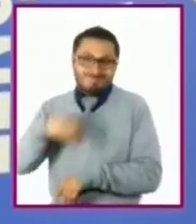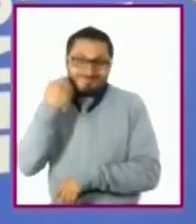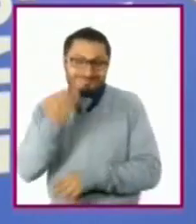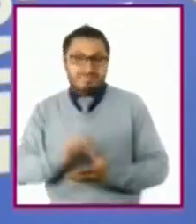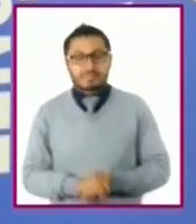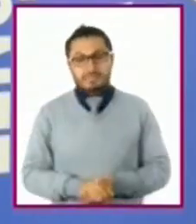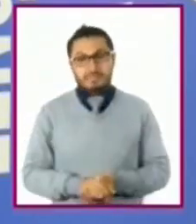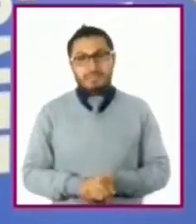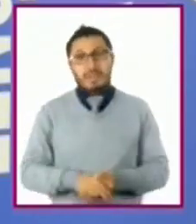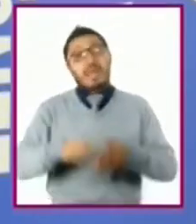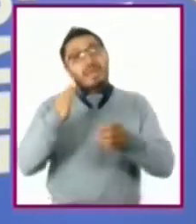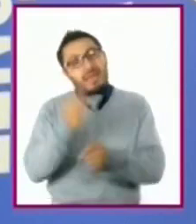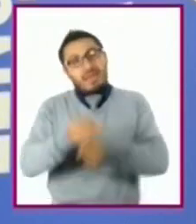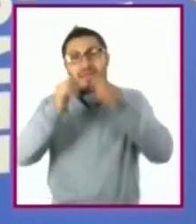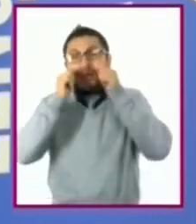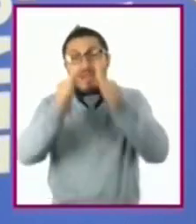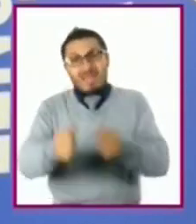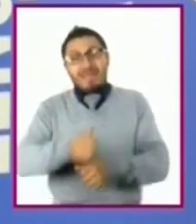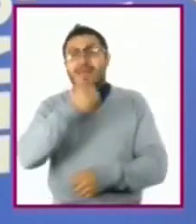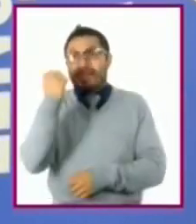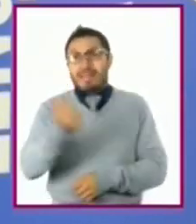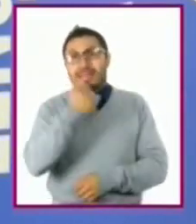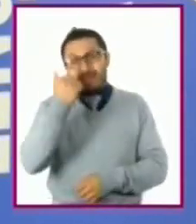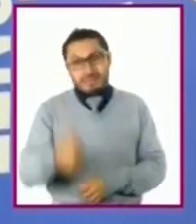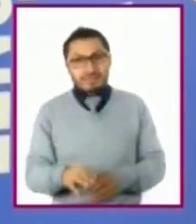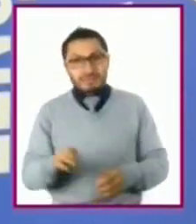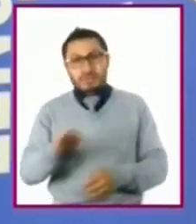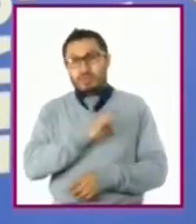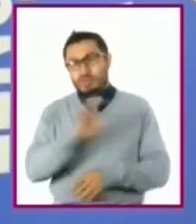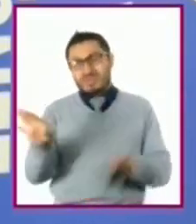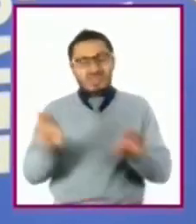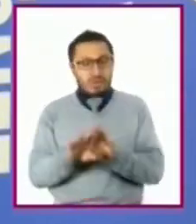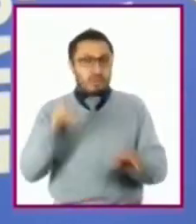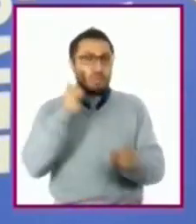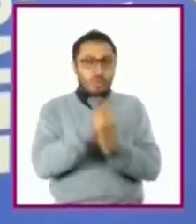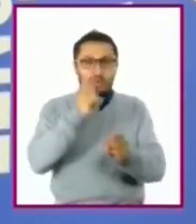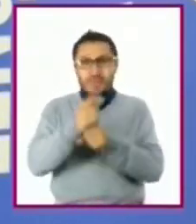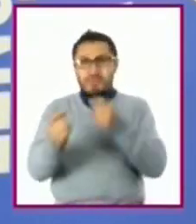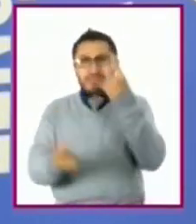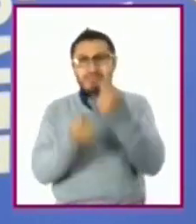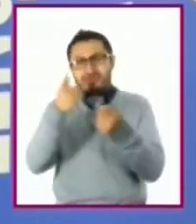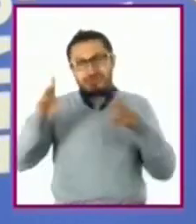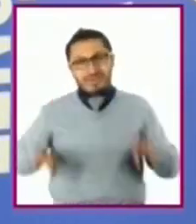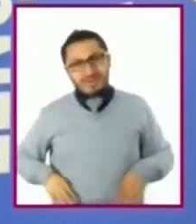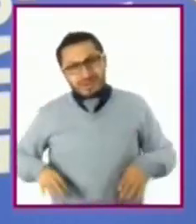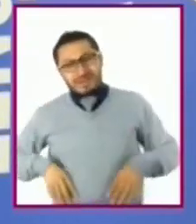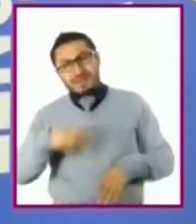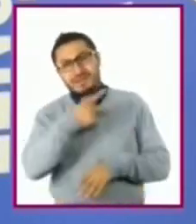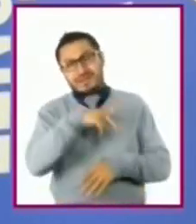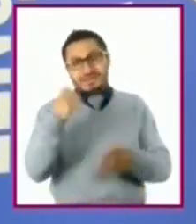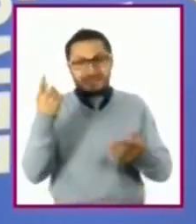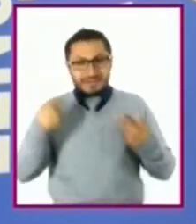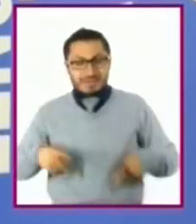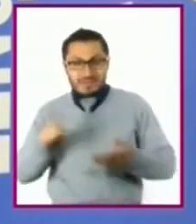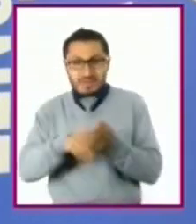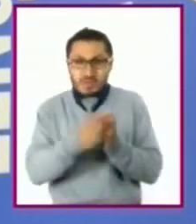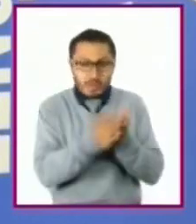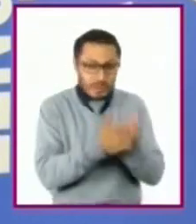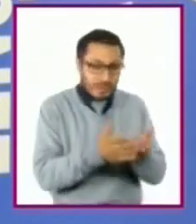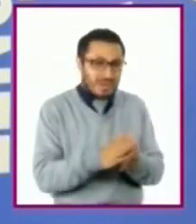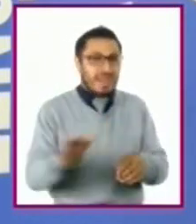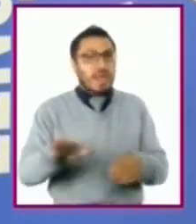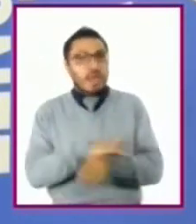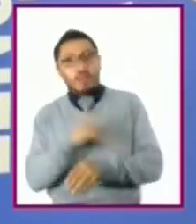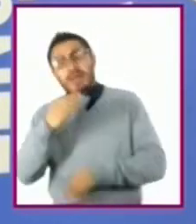Como pudimos escuchar, el alumno pudo inferir algunas características de los personajes a través de esta breve lectura, ya que